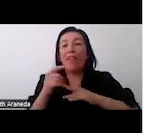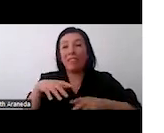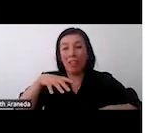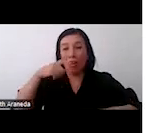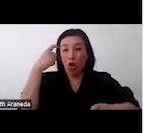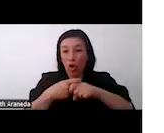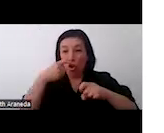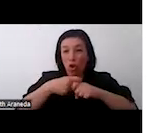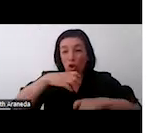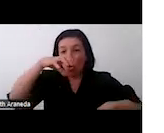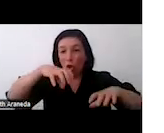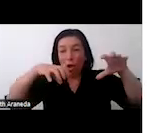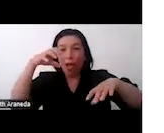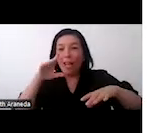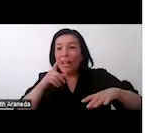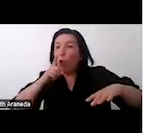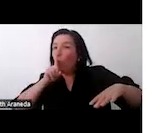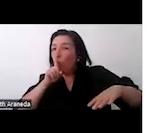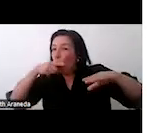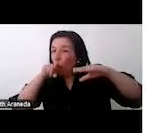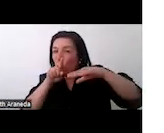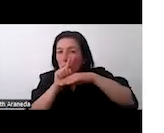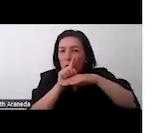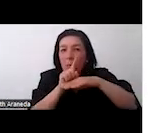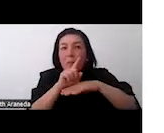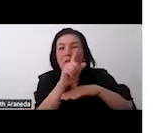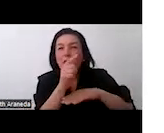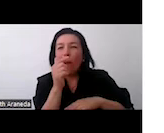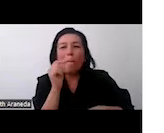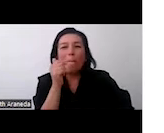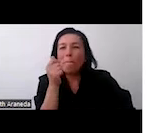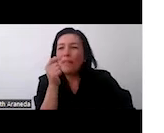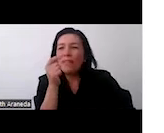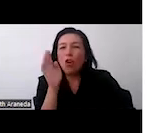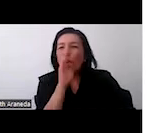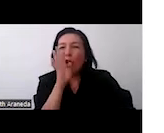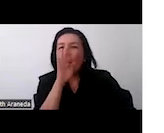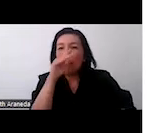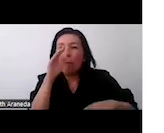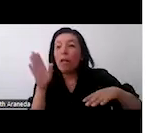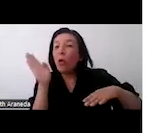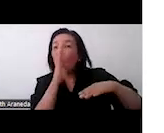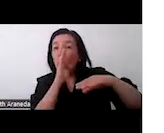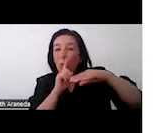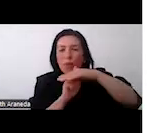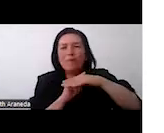su color es muy parecido al de las rocas y la arena, así que, y aparte que es muy